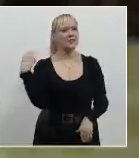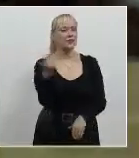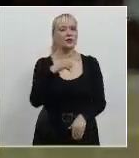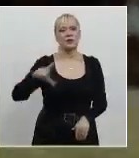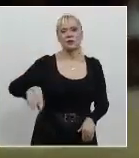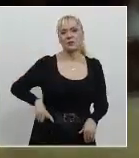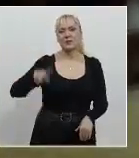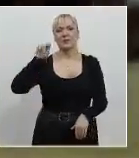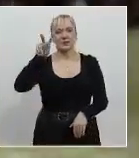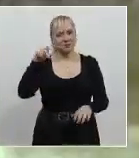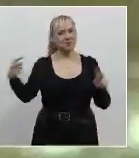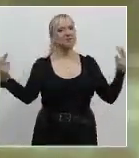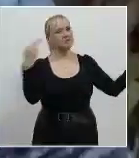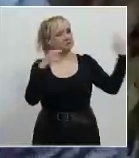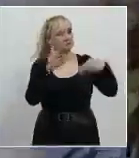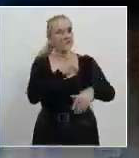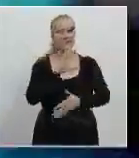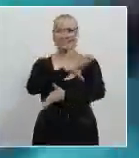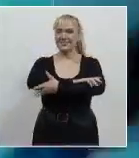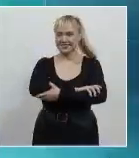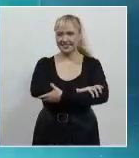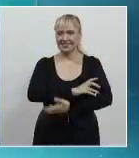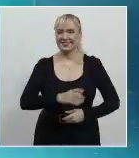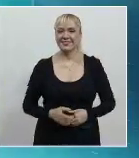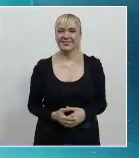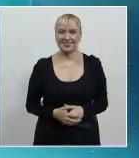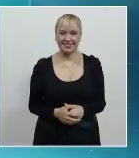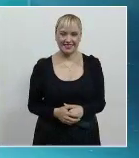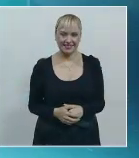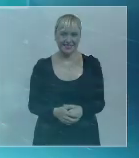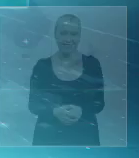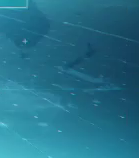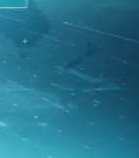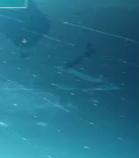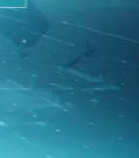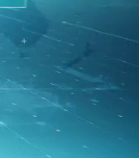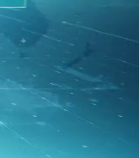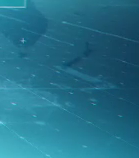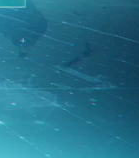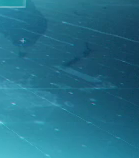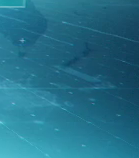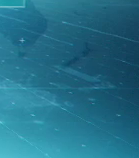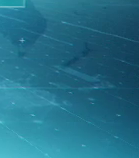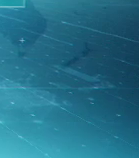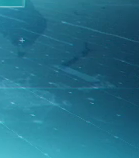públicas sus contenidos.